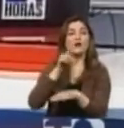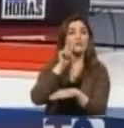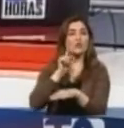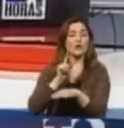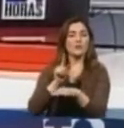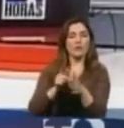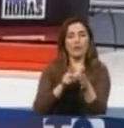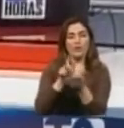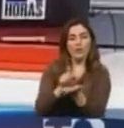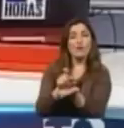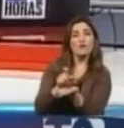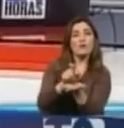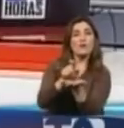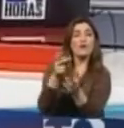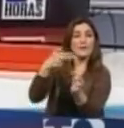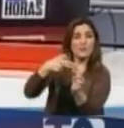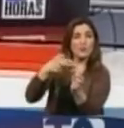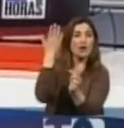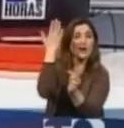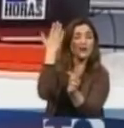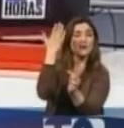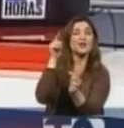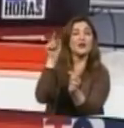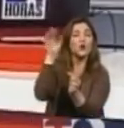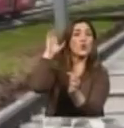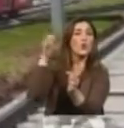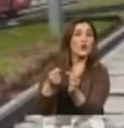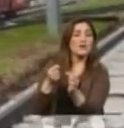del tranvía junto al alcalde de Cuenca y más autoridades.